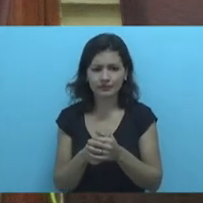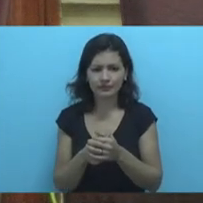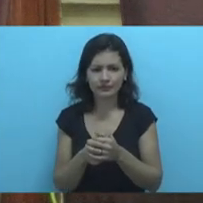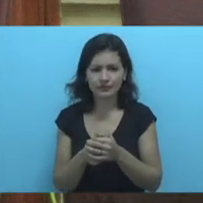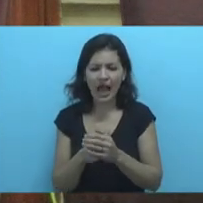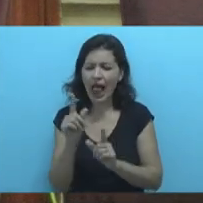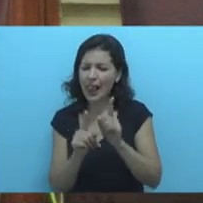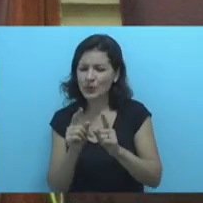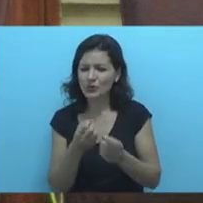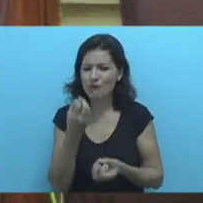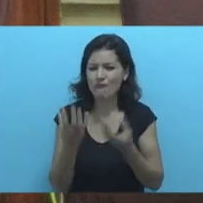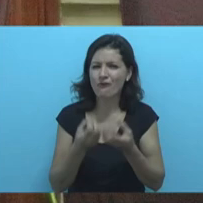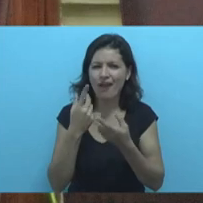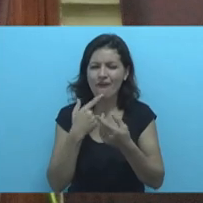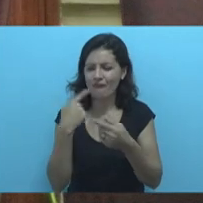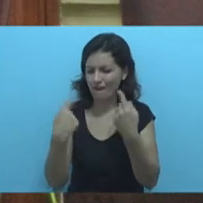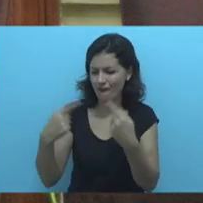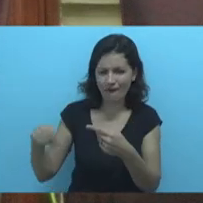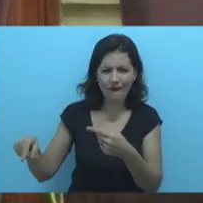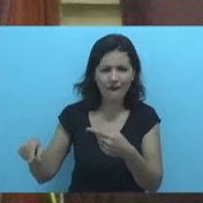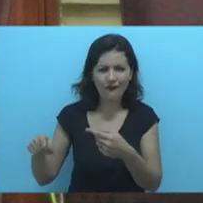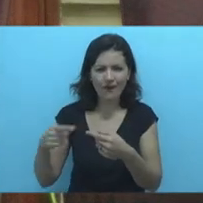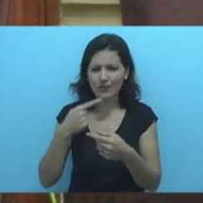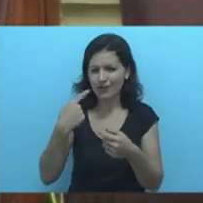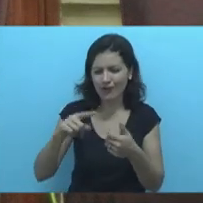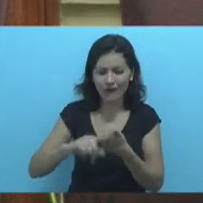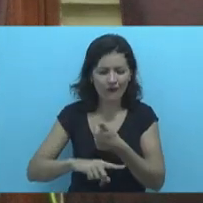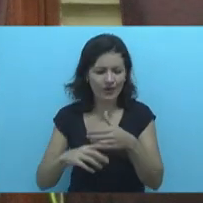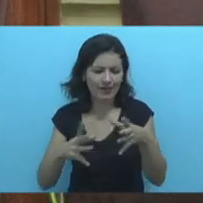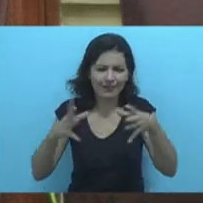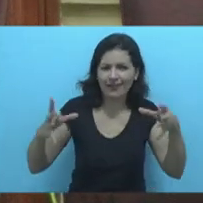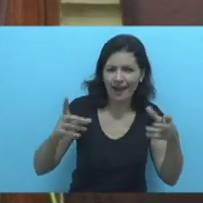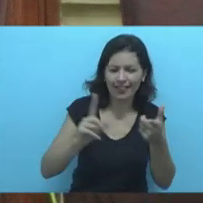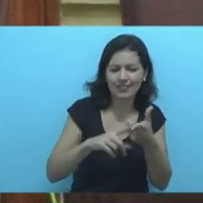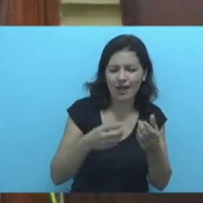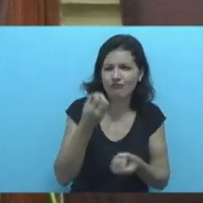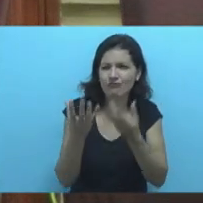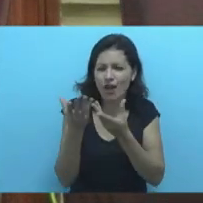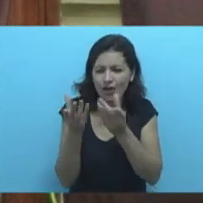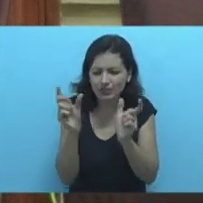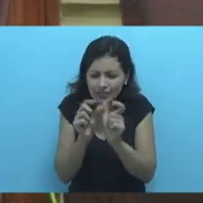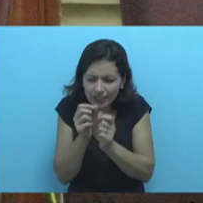hay fuegos coloridos, hay fuegos grandes, hay fuegos pequeños,